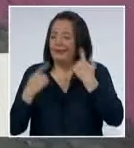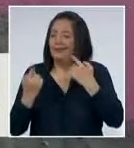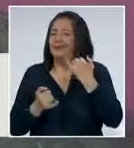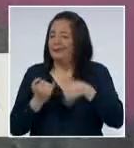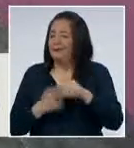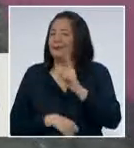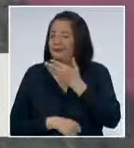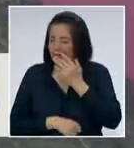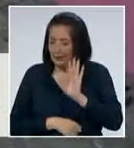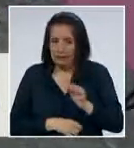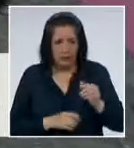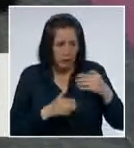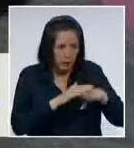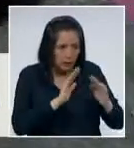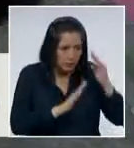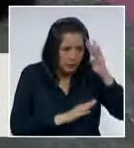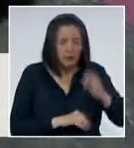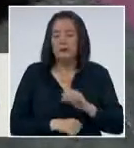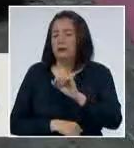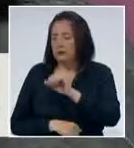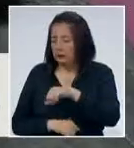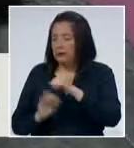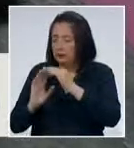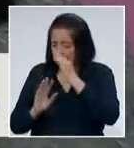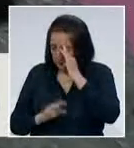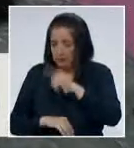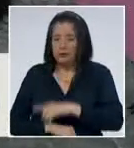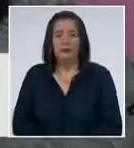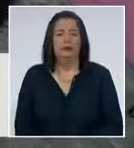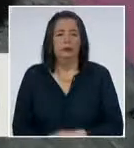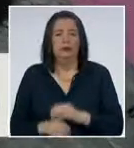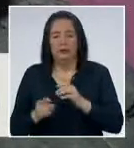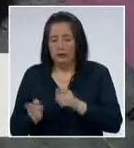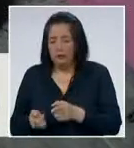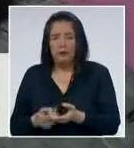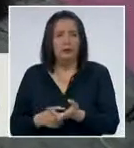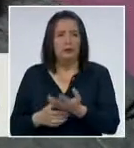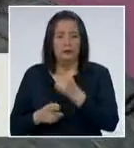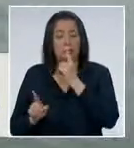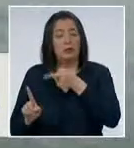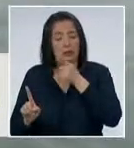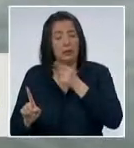así. ¿En la comisaría? En la comisaría. Y a mí eso me suena a amenaza.